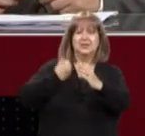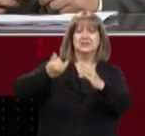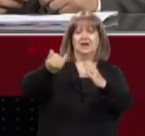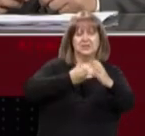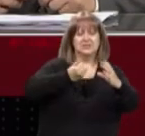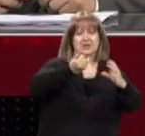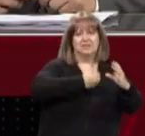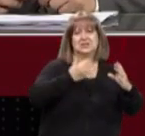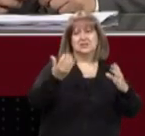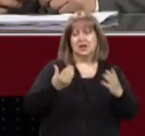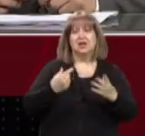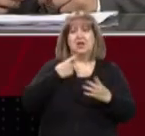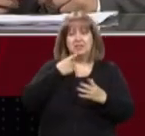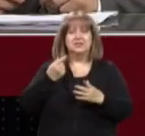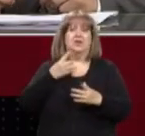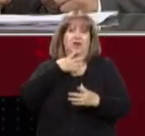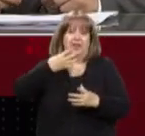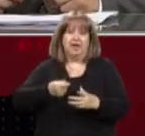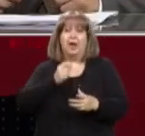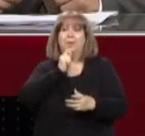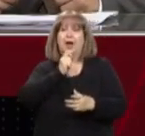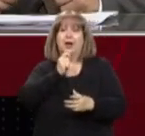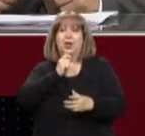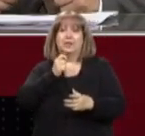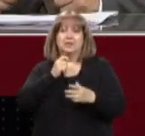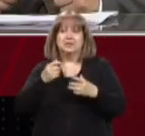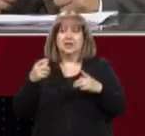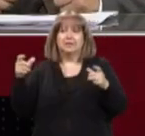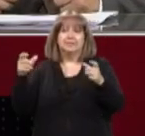Es impresionante. Sí, la cobertura a nivel nacional